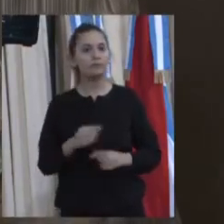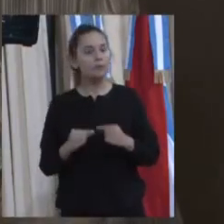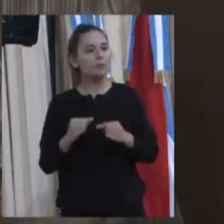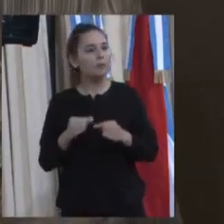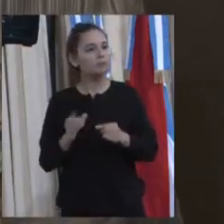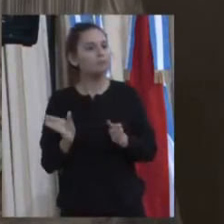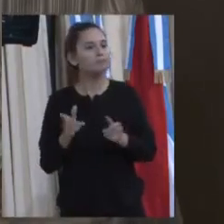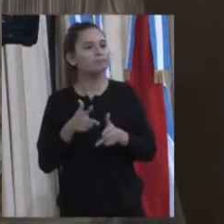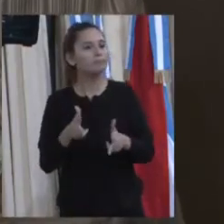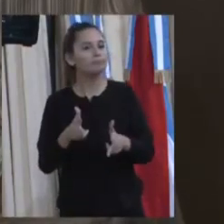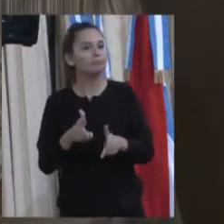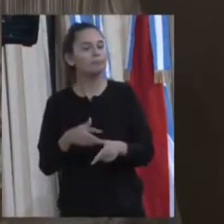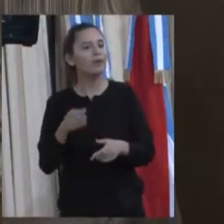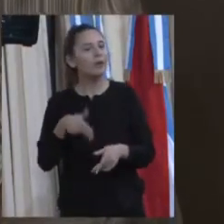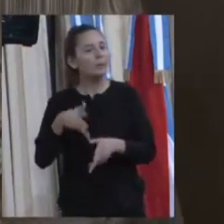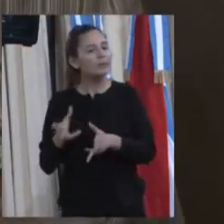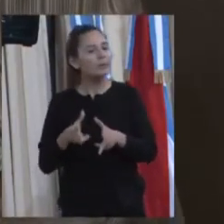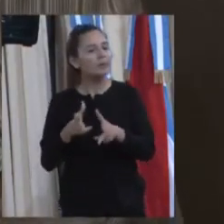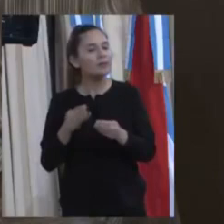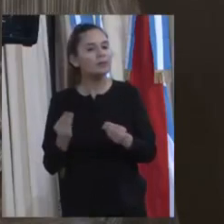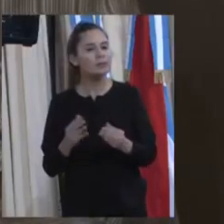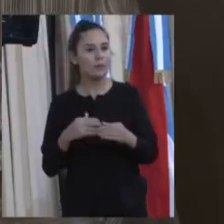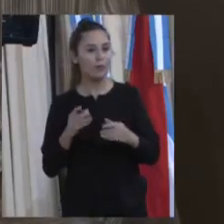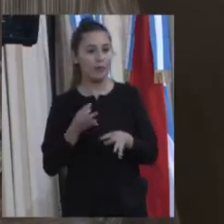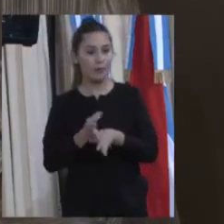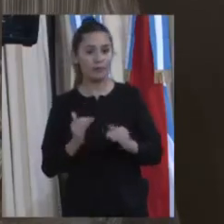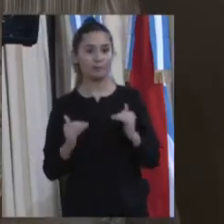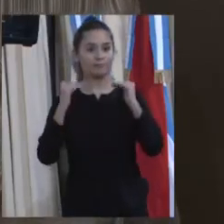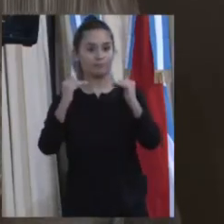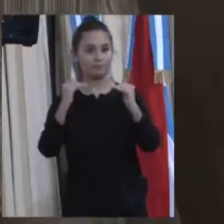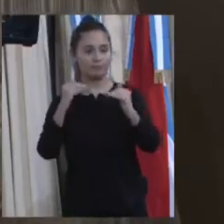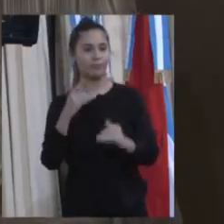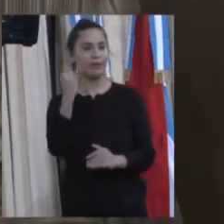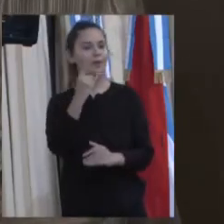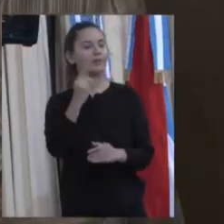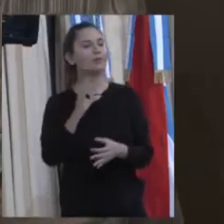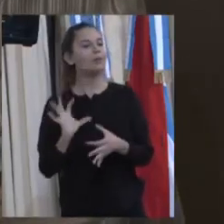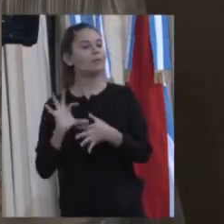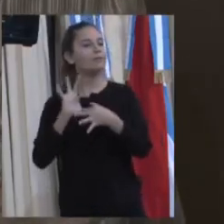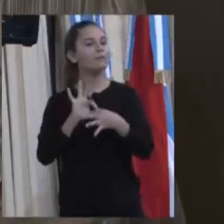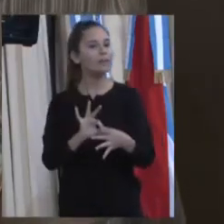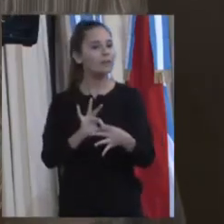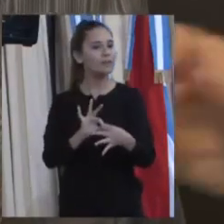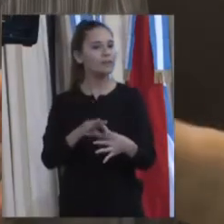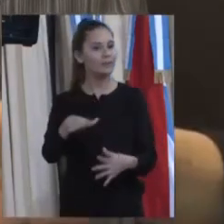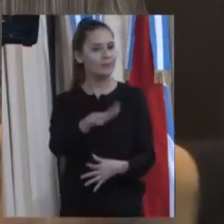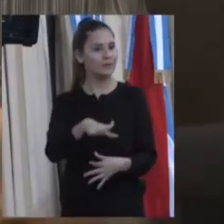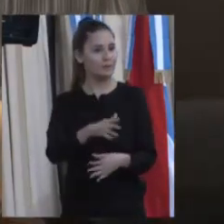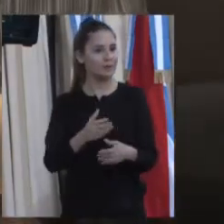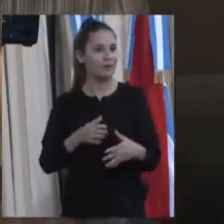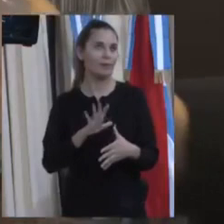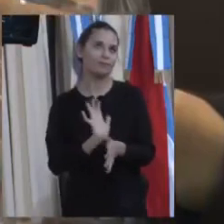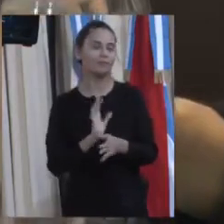que voy a señalar, que vamos a empezar a hablar de educación superior y las universidades como parte de ese espacio más